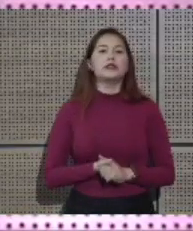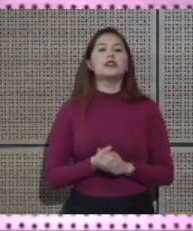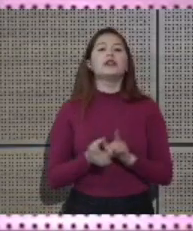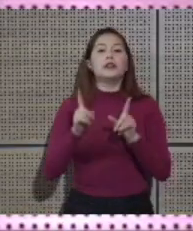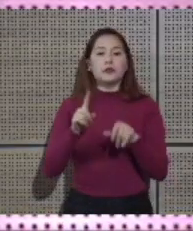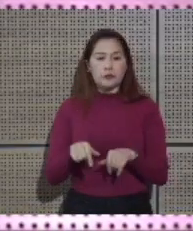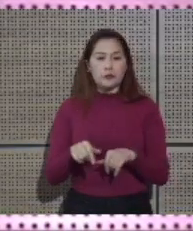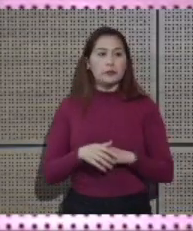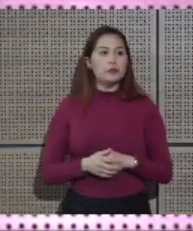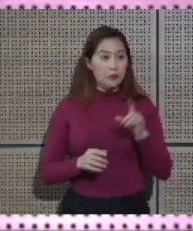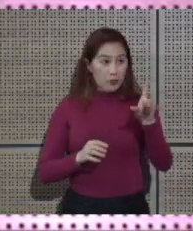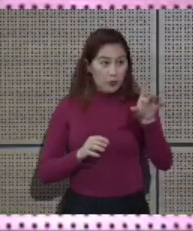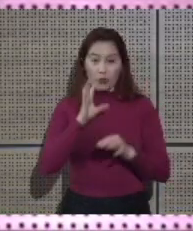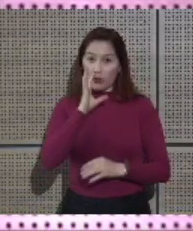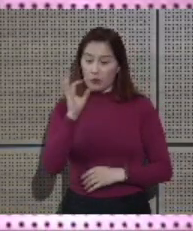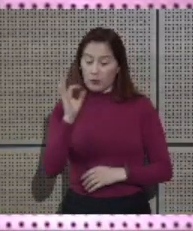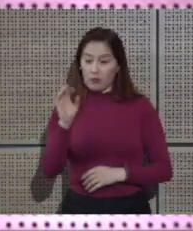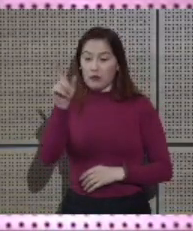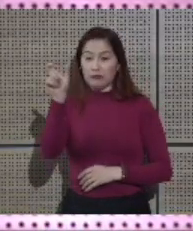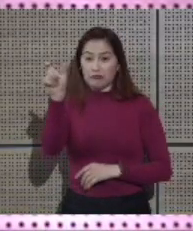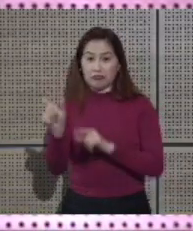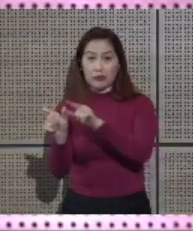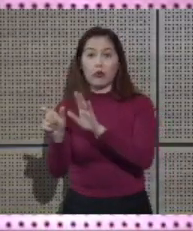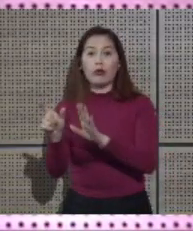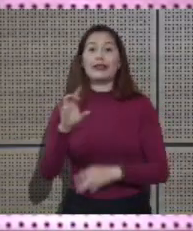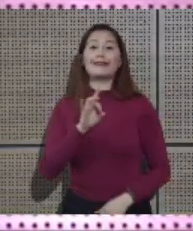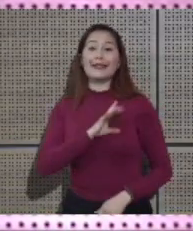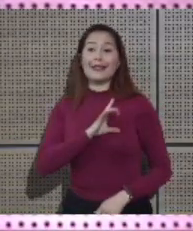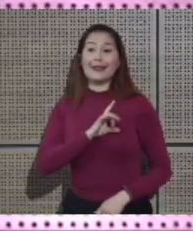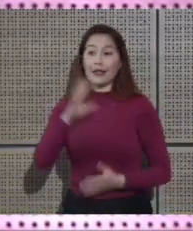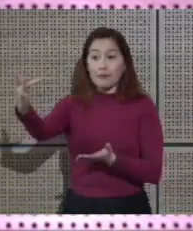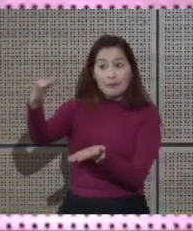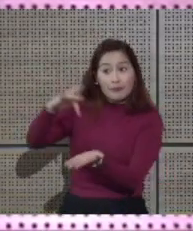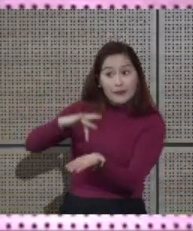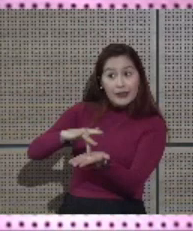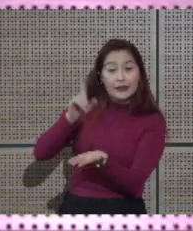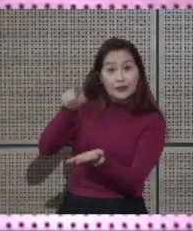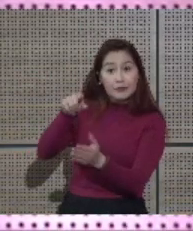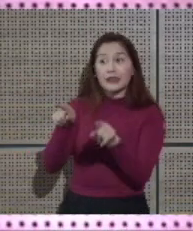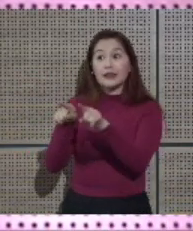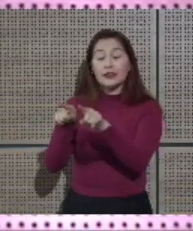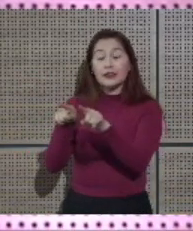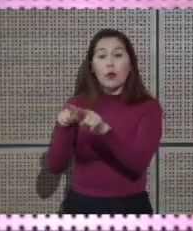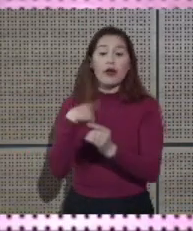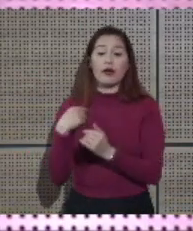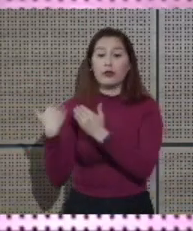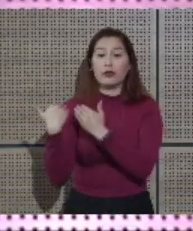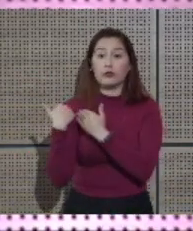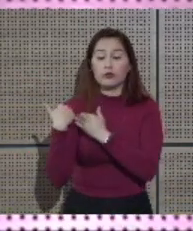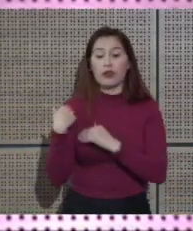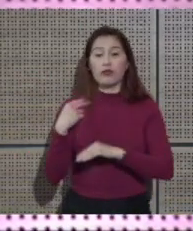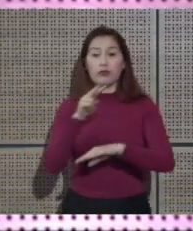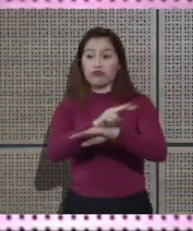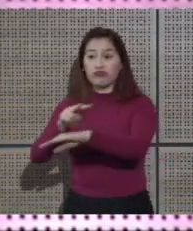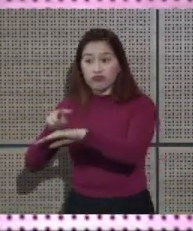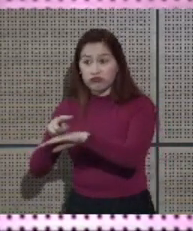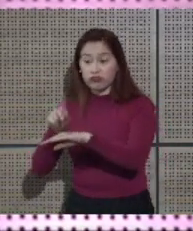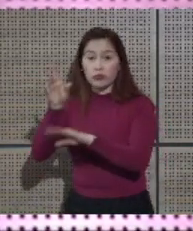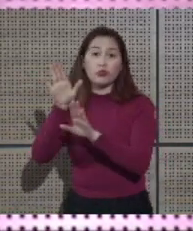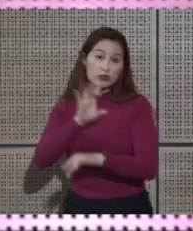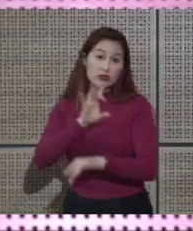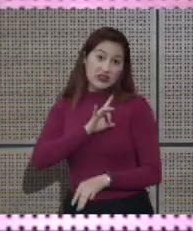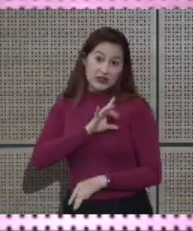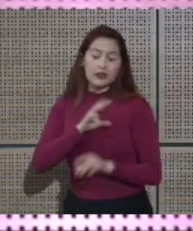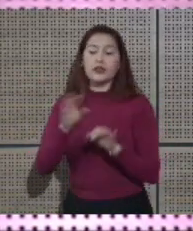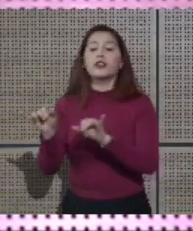Contralor General de la República de Chile, y amigo doctor Nelson Chac, Contralor General de la República del